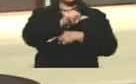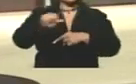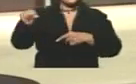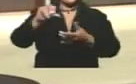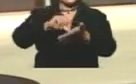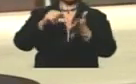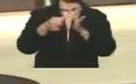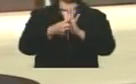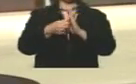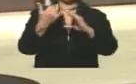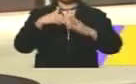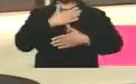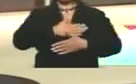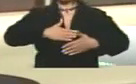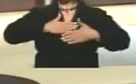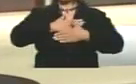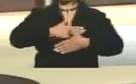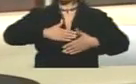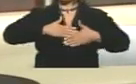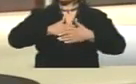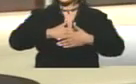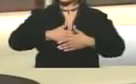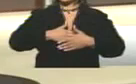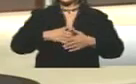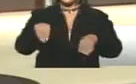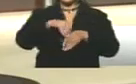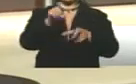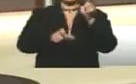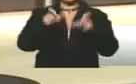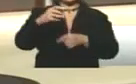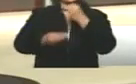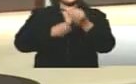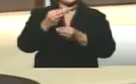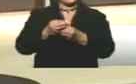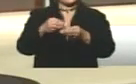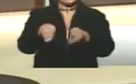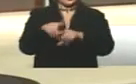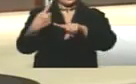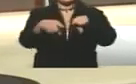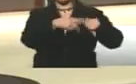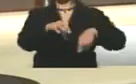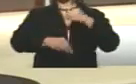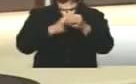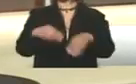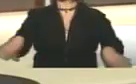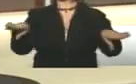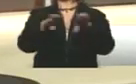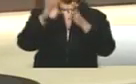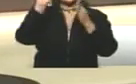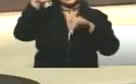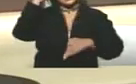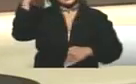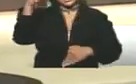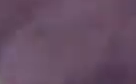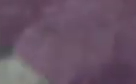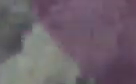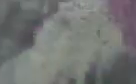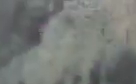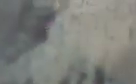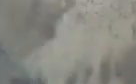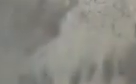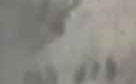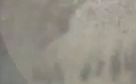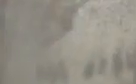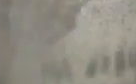semana cuando estaremos disfrutando de otro programa más de Entre Iguales, porque entendiendo la diversidad construiremos la equidad. Hasta luego.